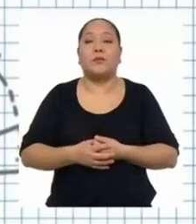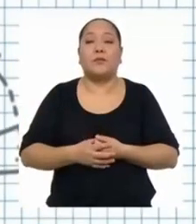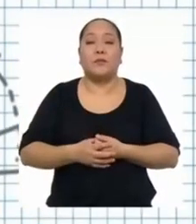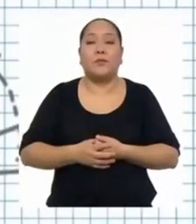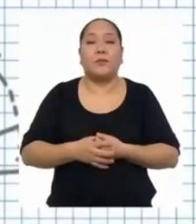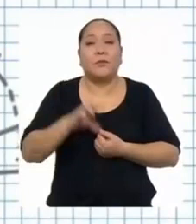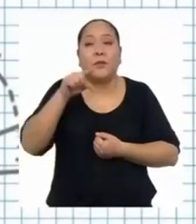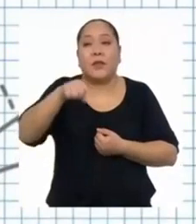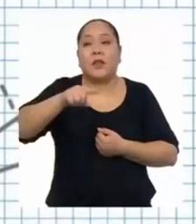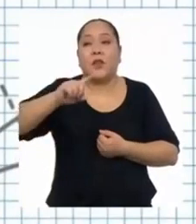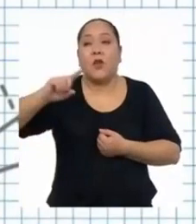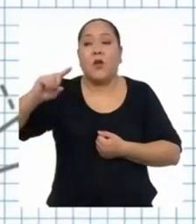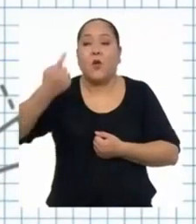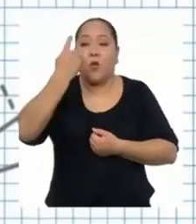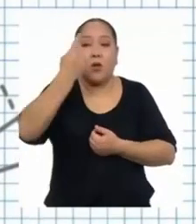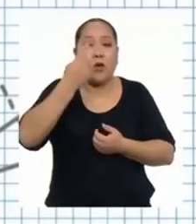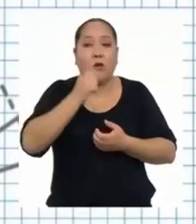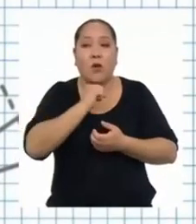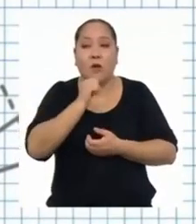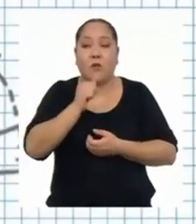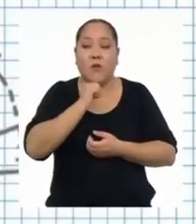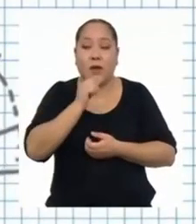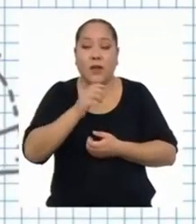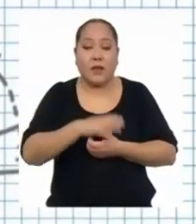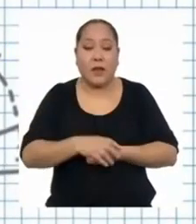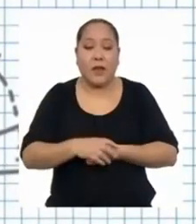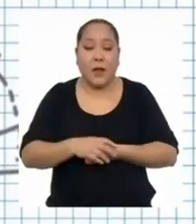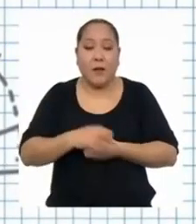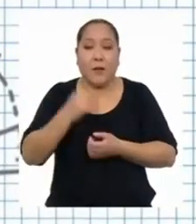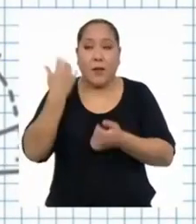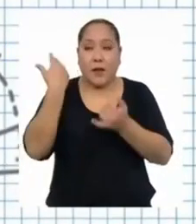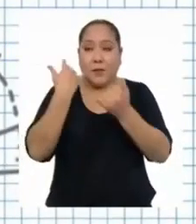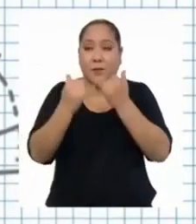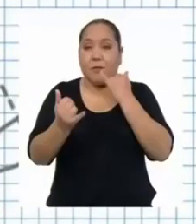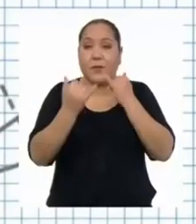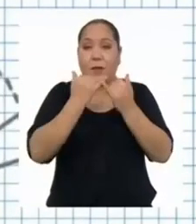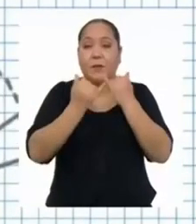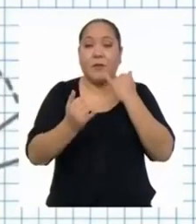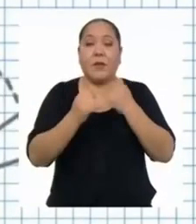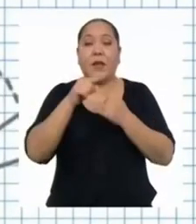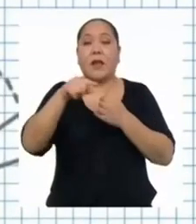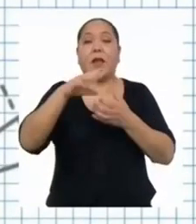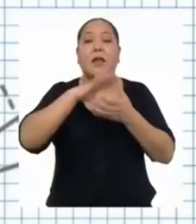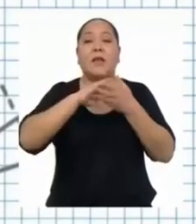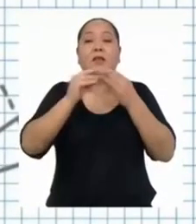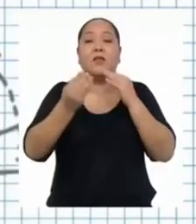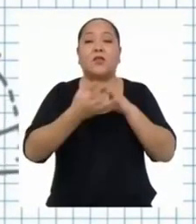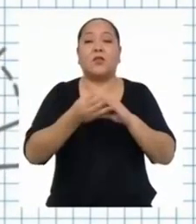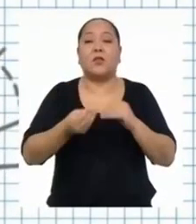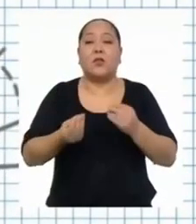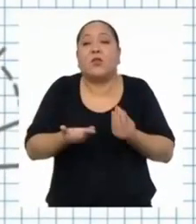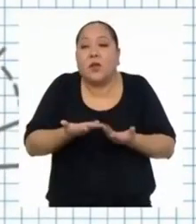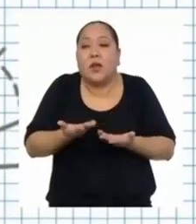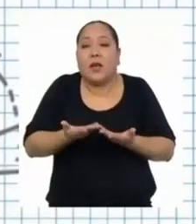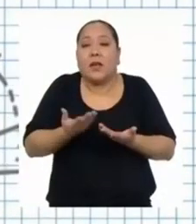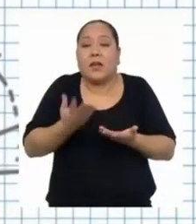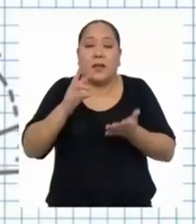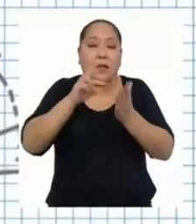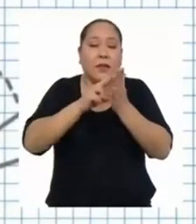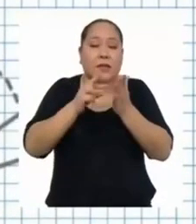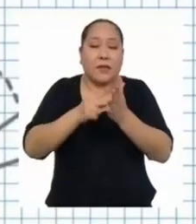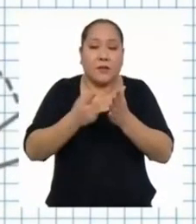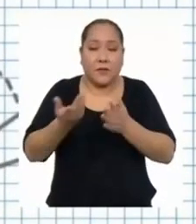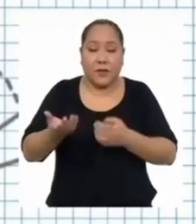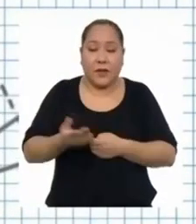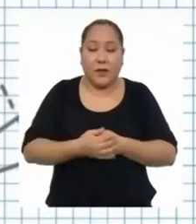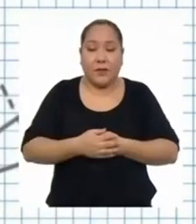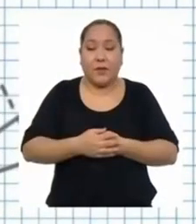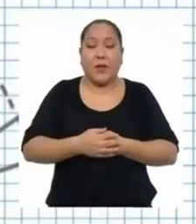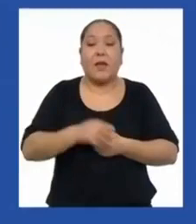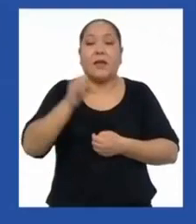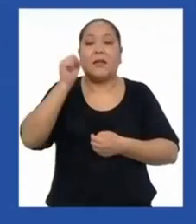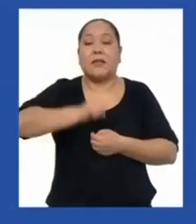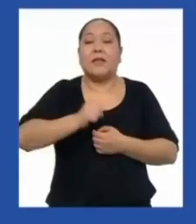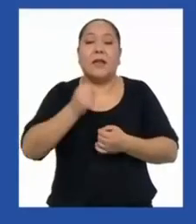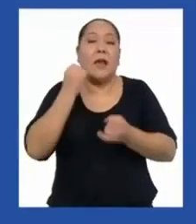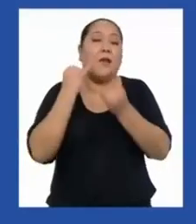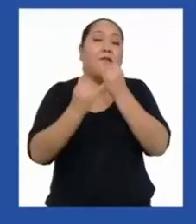Lo único que falta para concluir nuestra historia, ¿qué sería? El desenlace, claro.